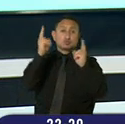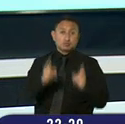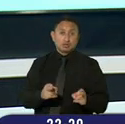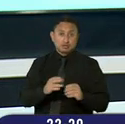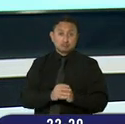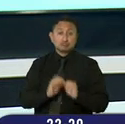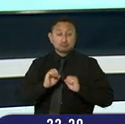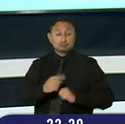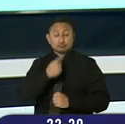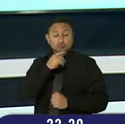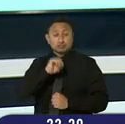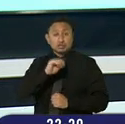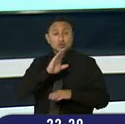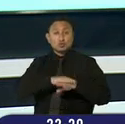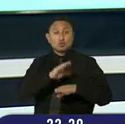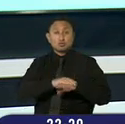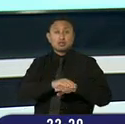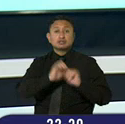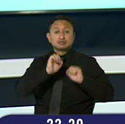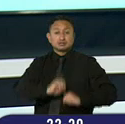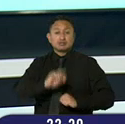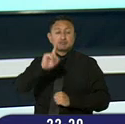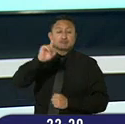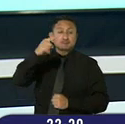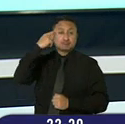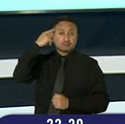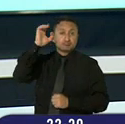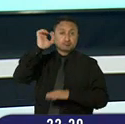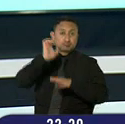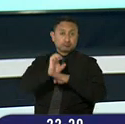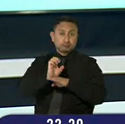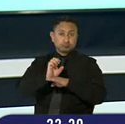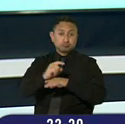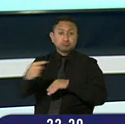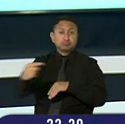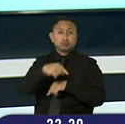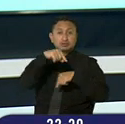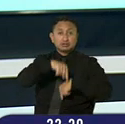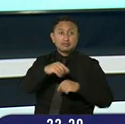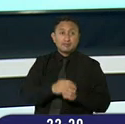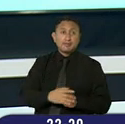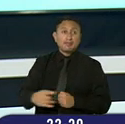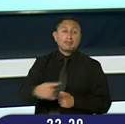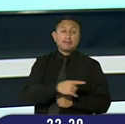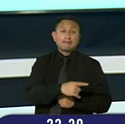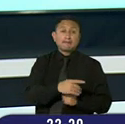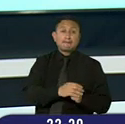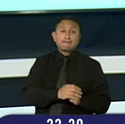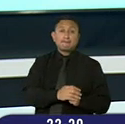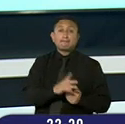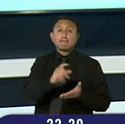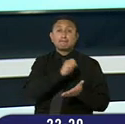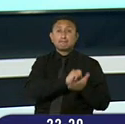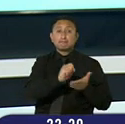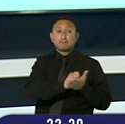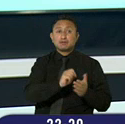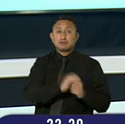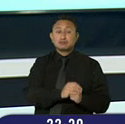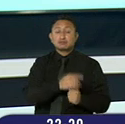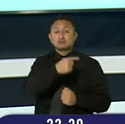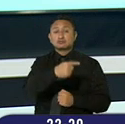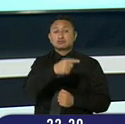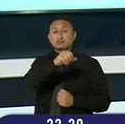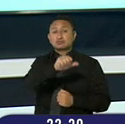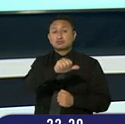la responsabilidad del Estado ecuatoriano en el caso de la desaparición forzada del escritor César Garzón,